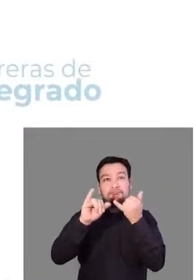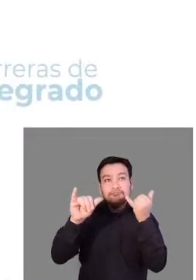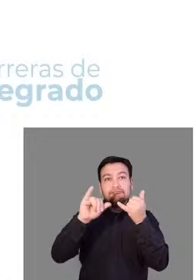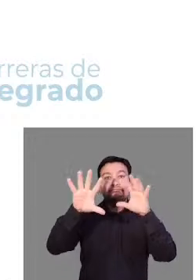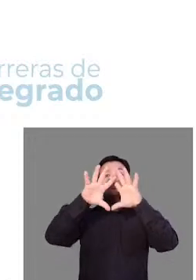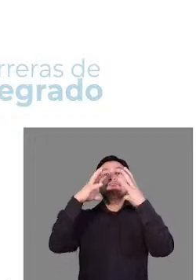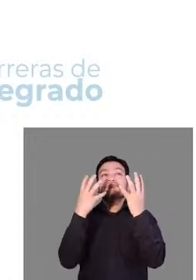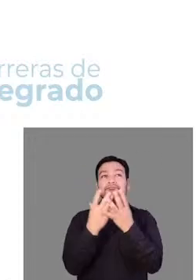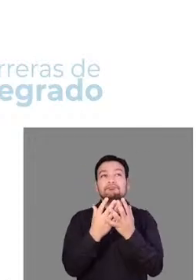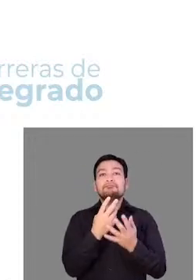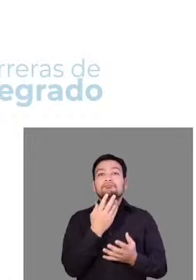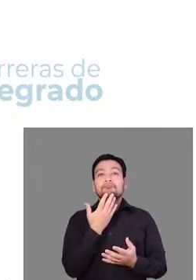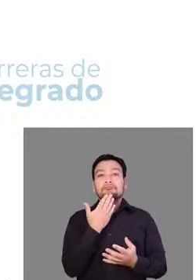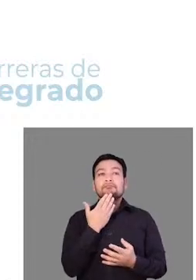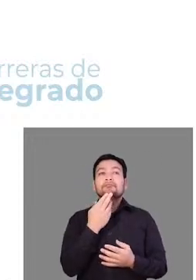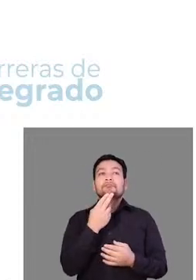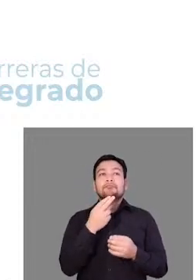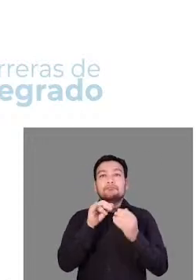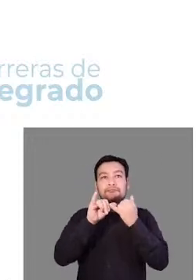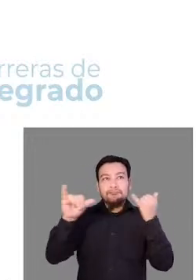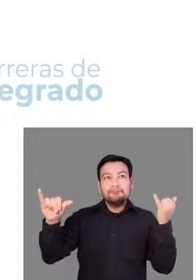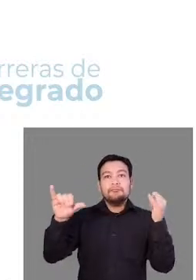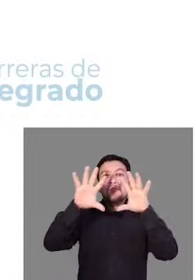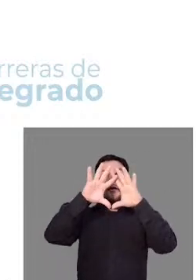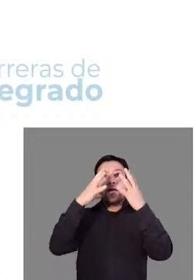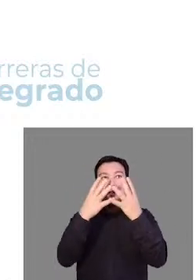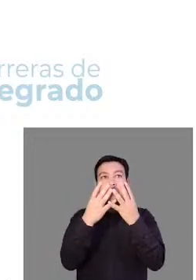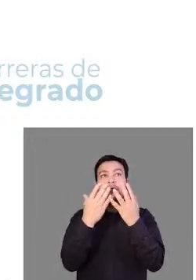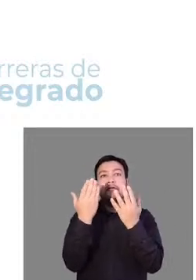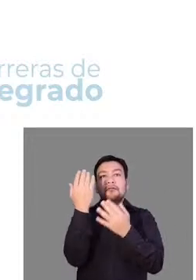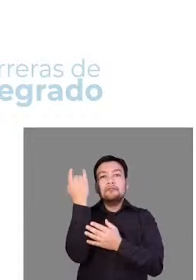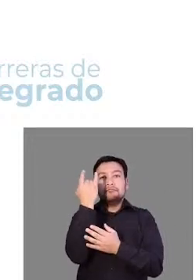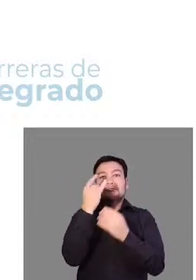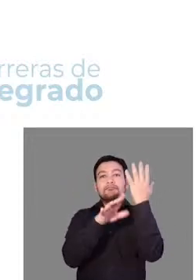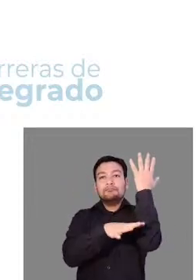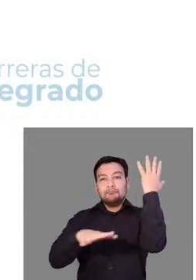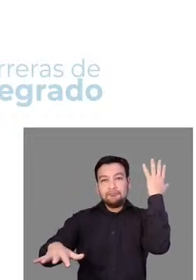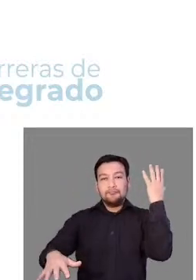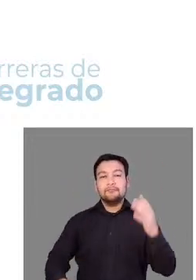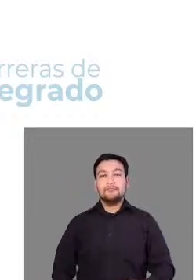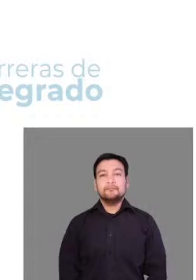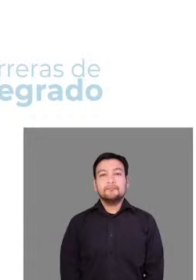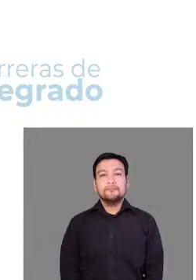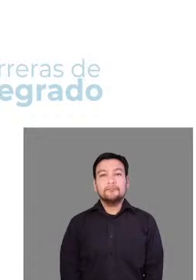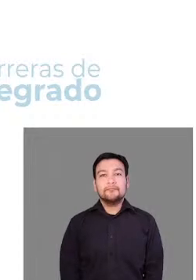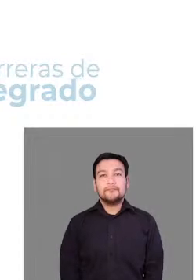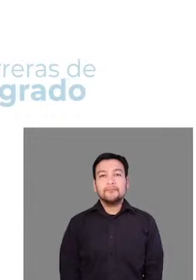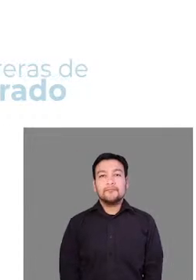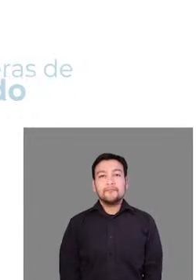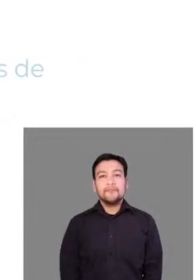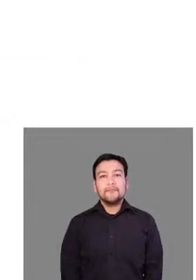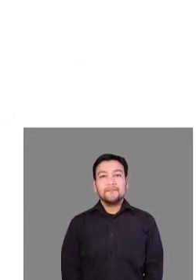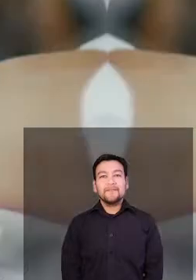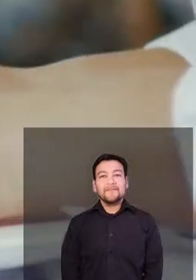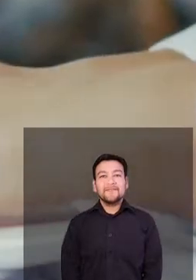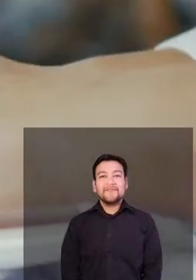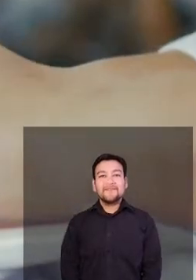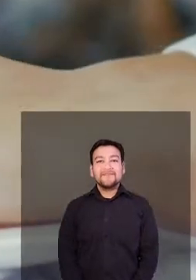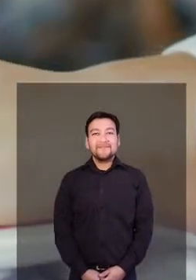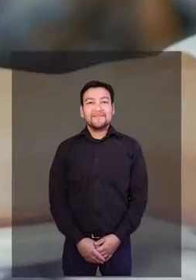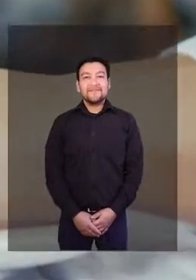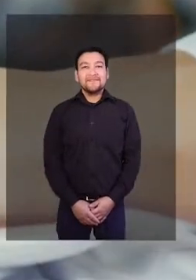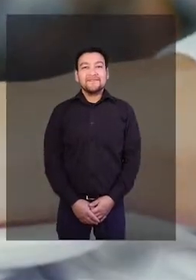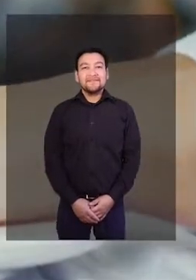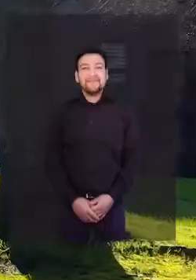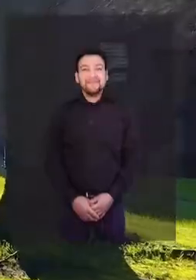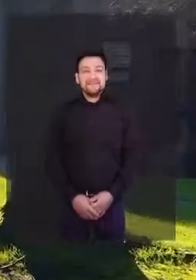centros, 17 carreras de pregrado, un programa de doctorado, una variada oferta de magísteres y diplomados.